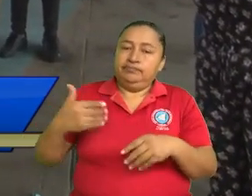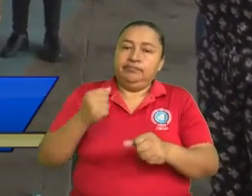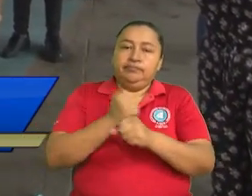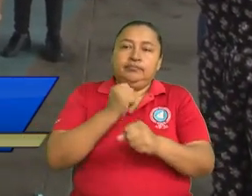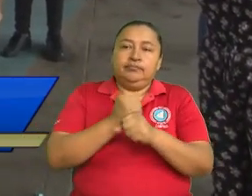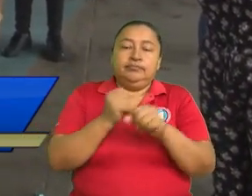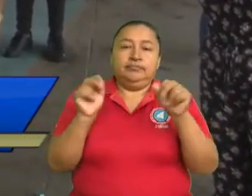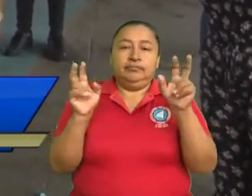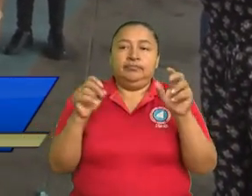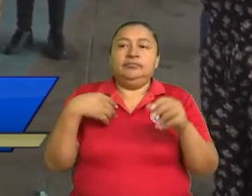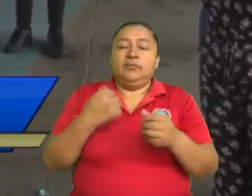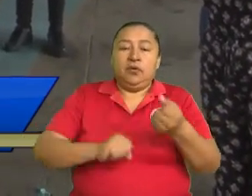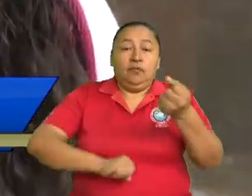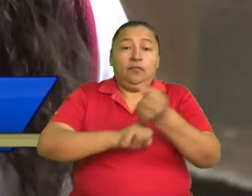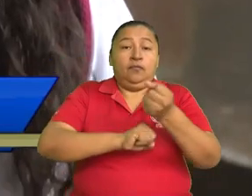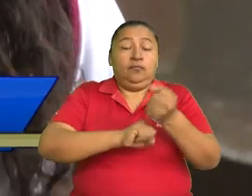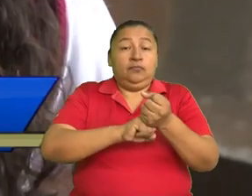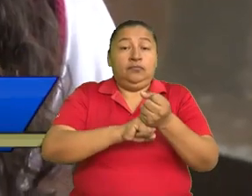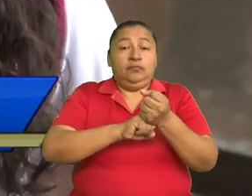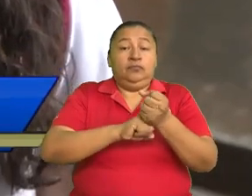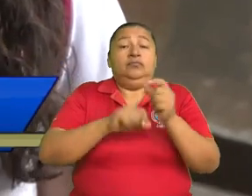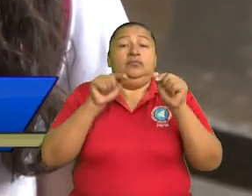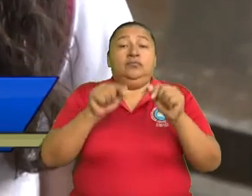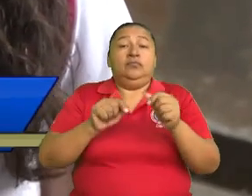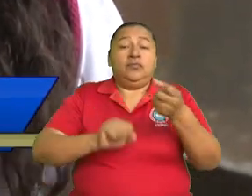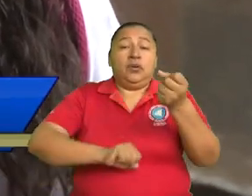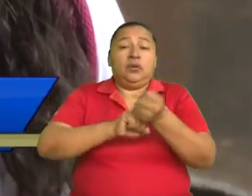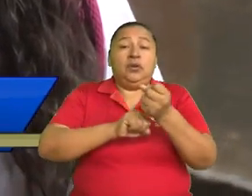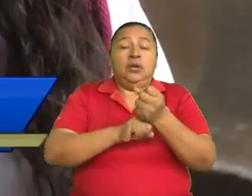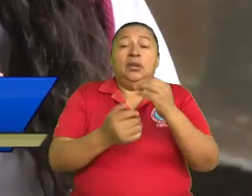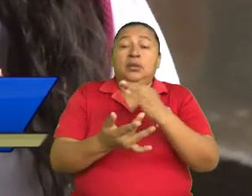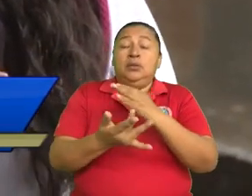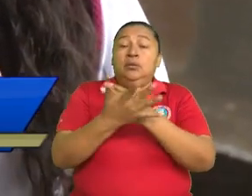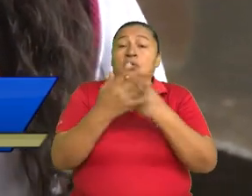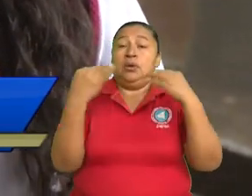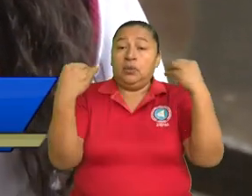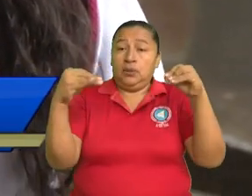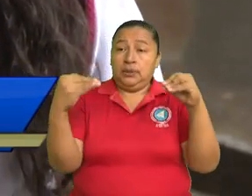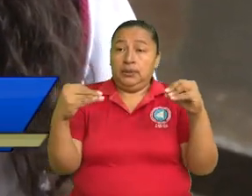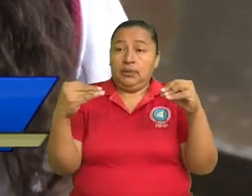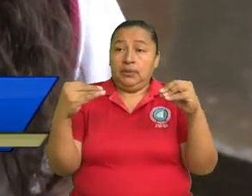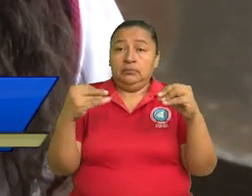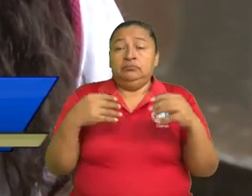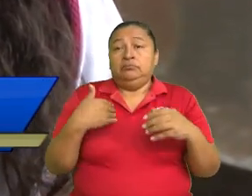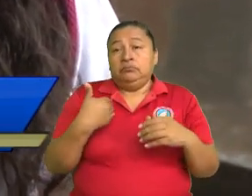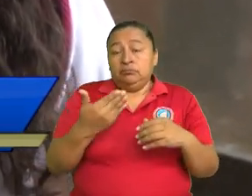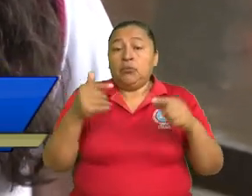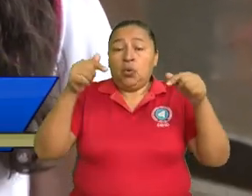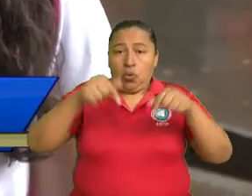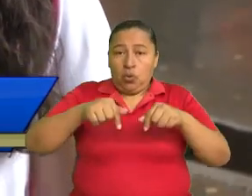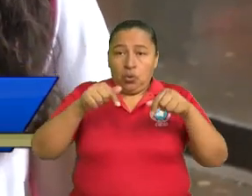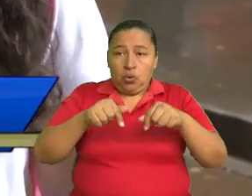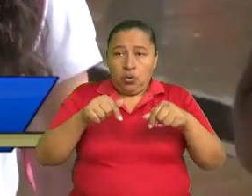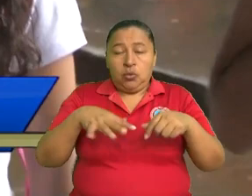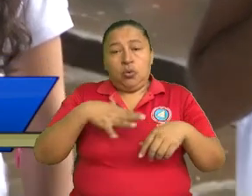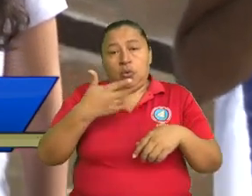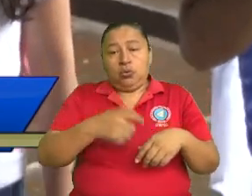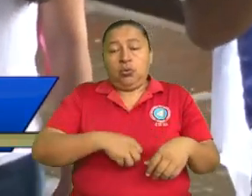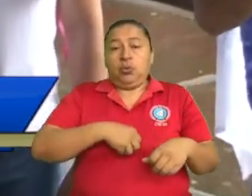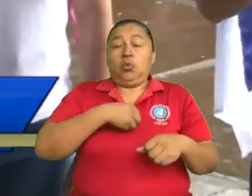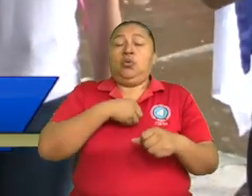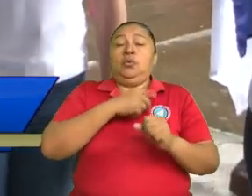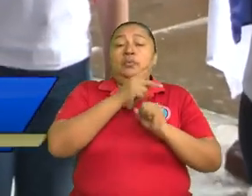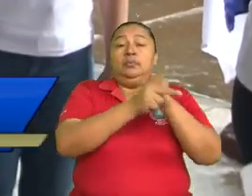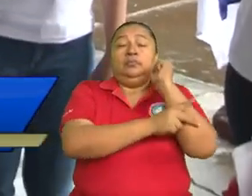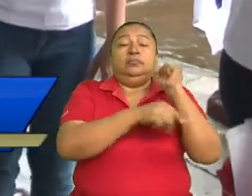el tema de fortalecer las tecnologías educativas. Y hoy por hoy, otro orgullo patrio, en este